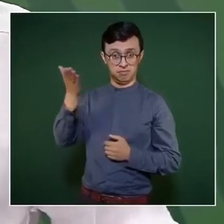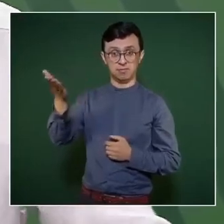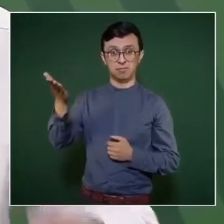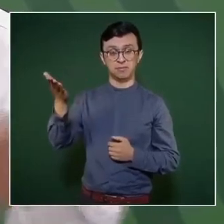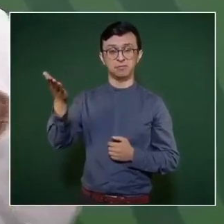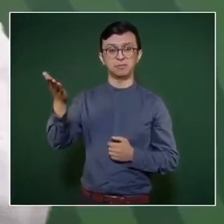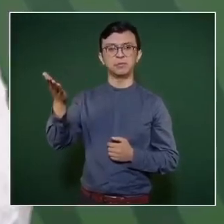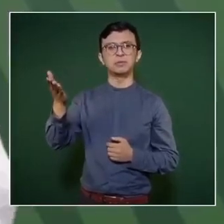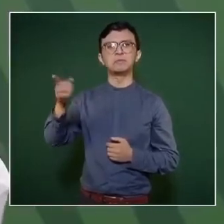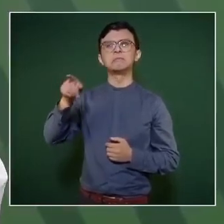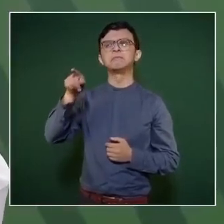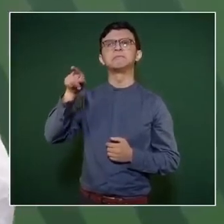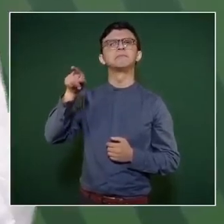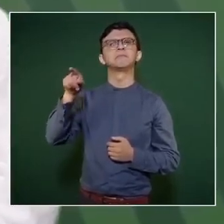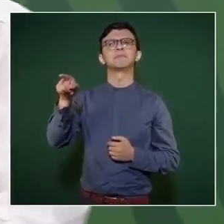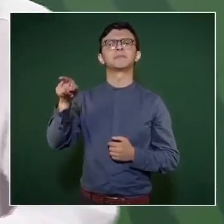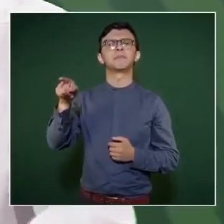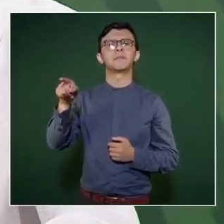es